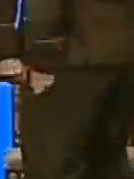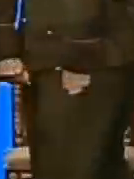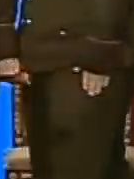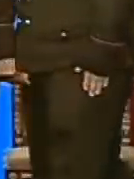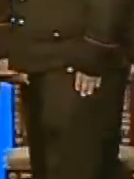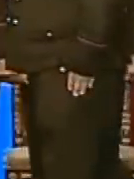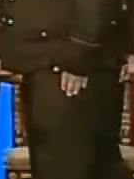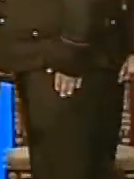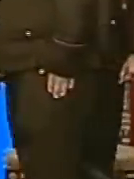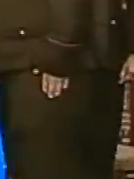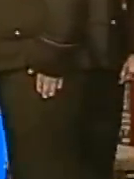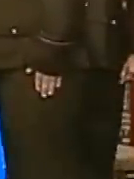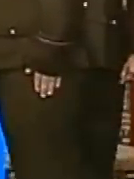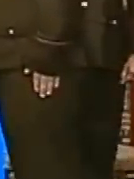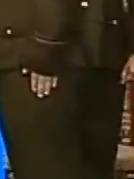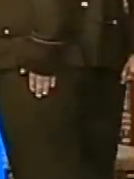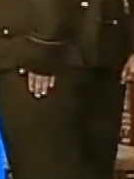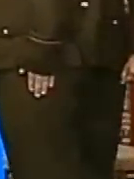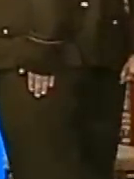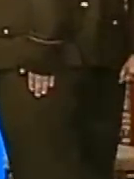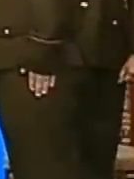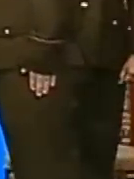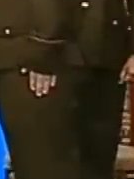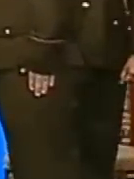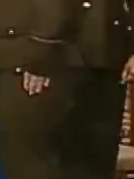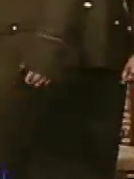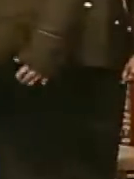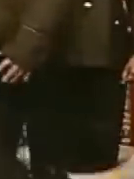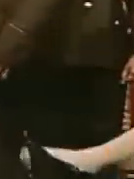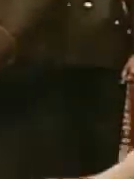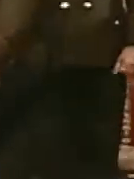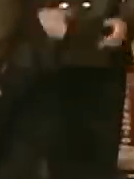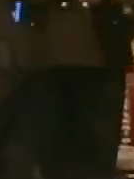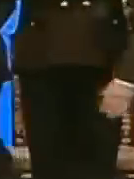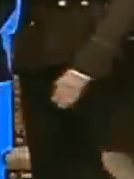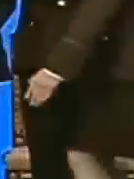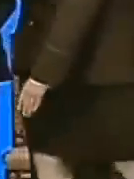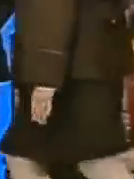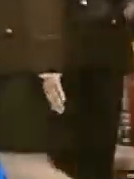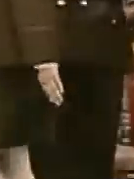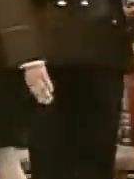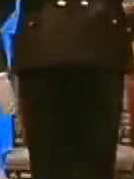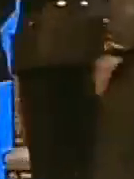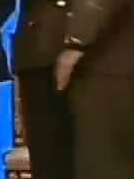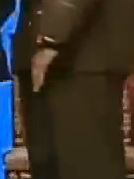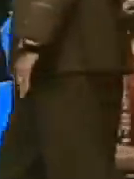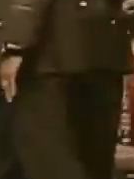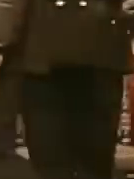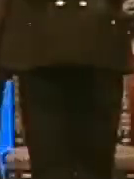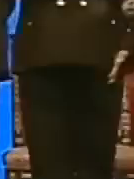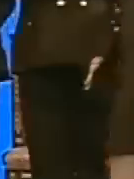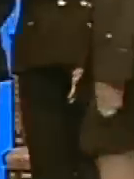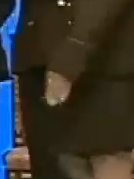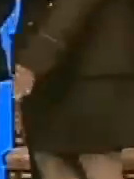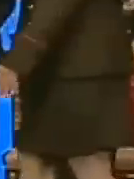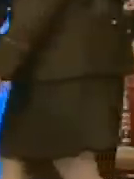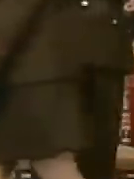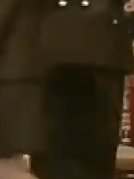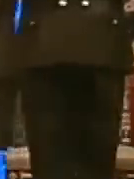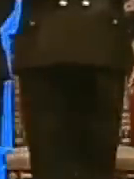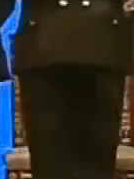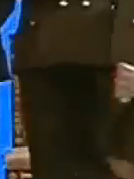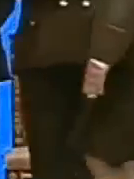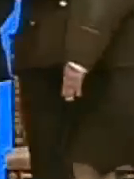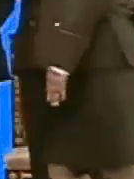izquierda, de frente, mar. Que ha venido paso a paso, año a año,